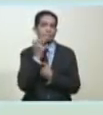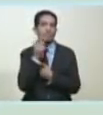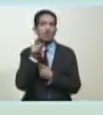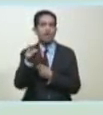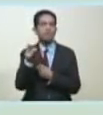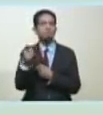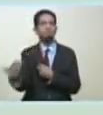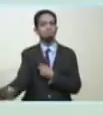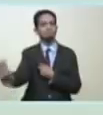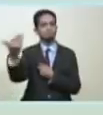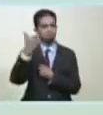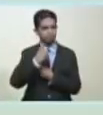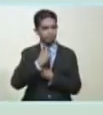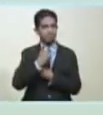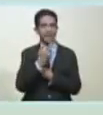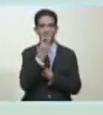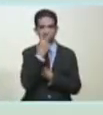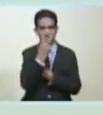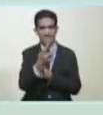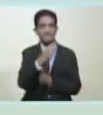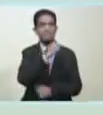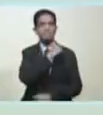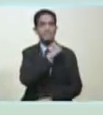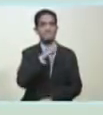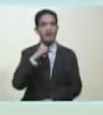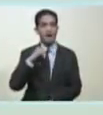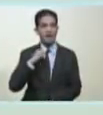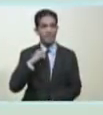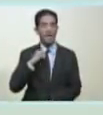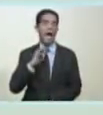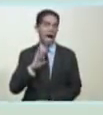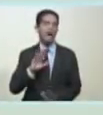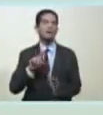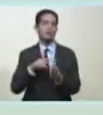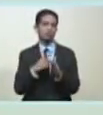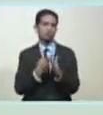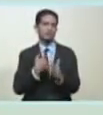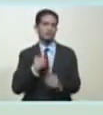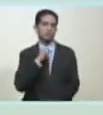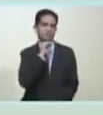las conversaciones privadas estrictamente.